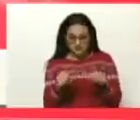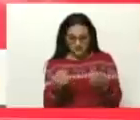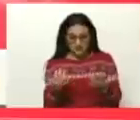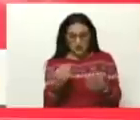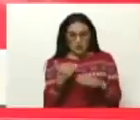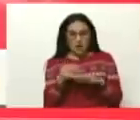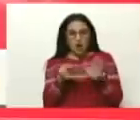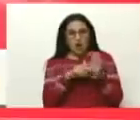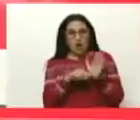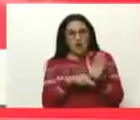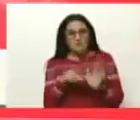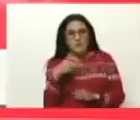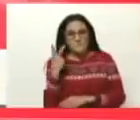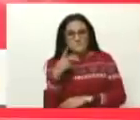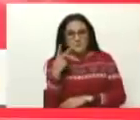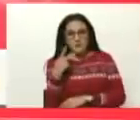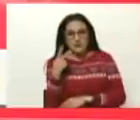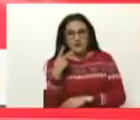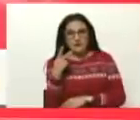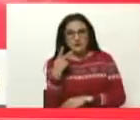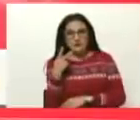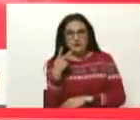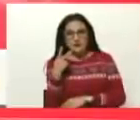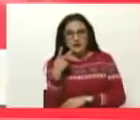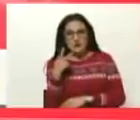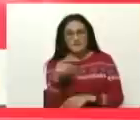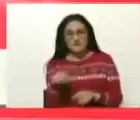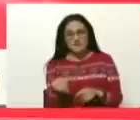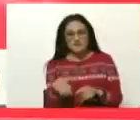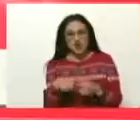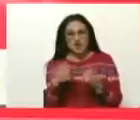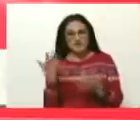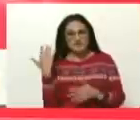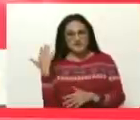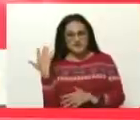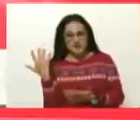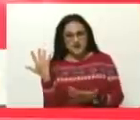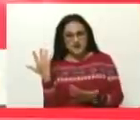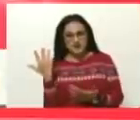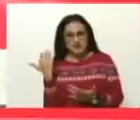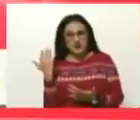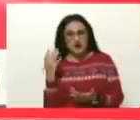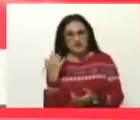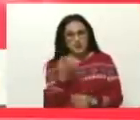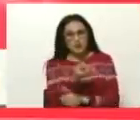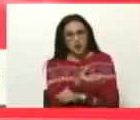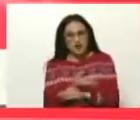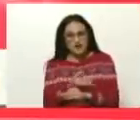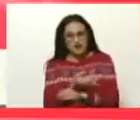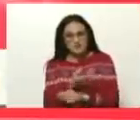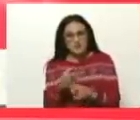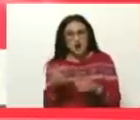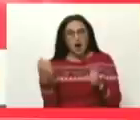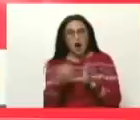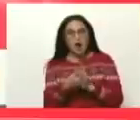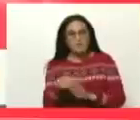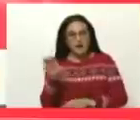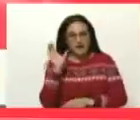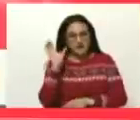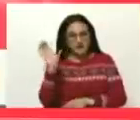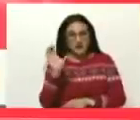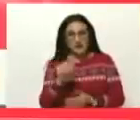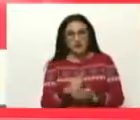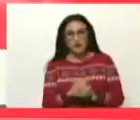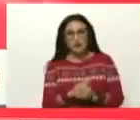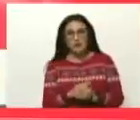como norma política la violencia cuando tenían guarimba, los golpes de Estado.